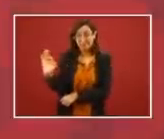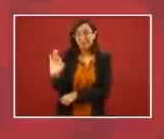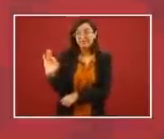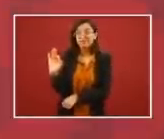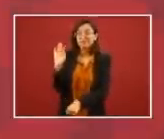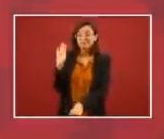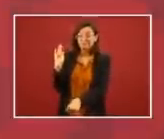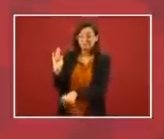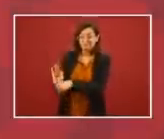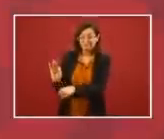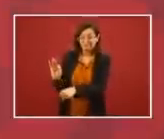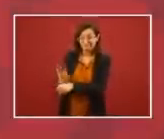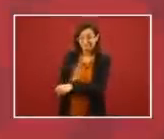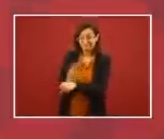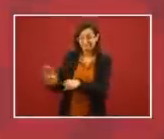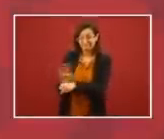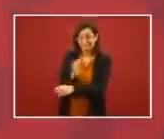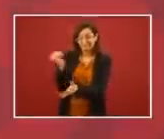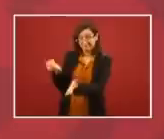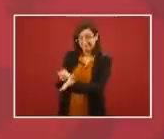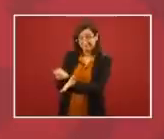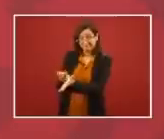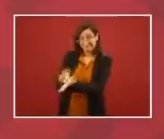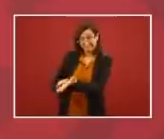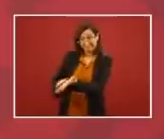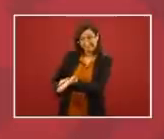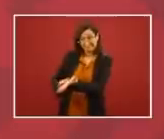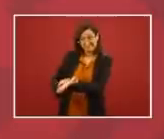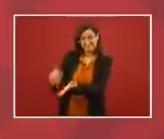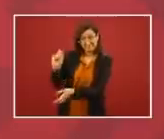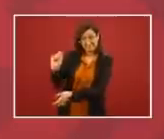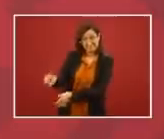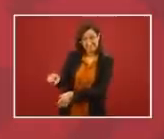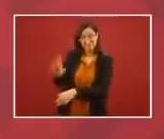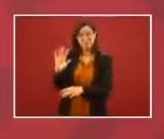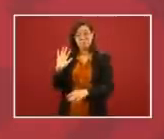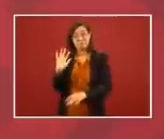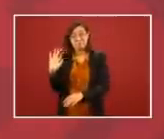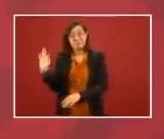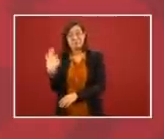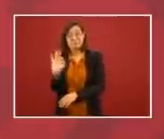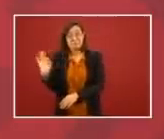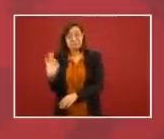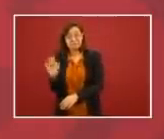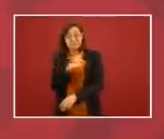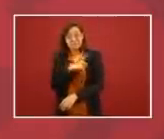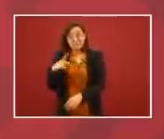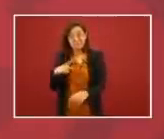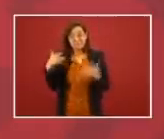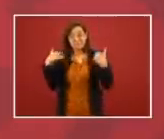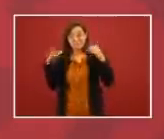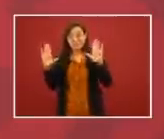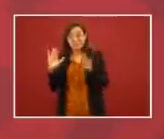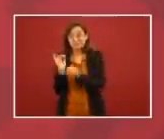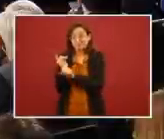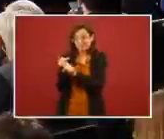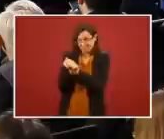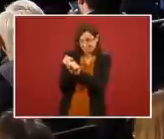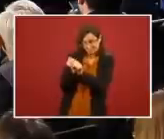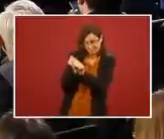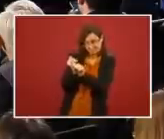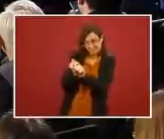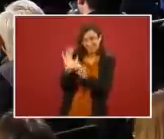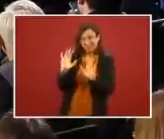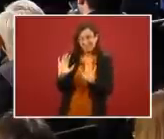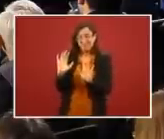recibían beneficios de condonación de impuestos. O sea, es interesante, ¿eh? Sí, Porque sí,